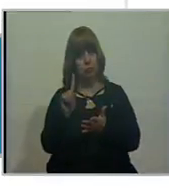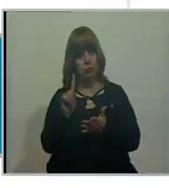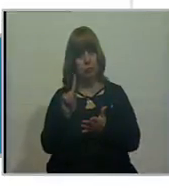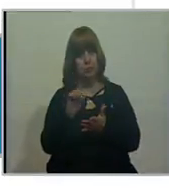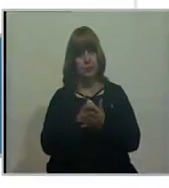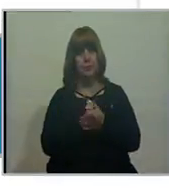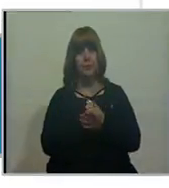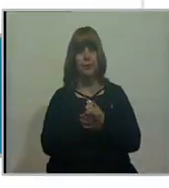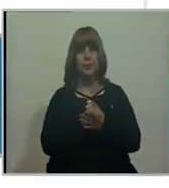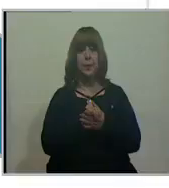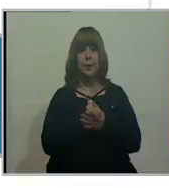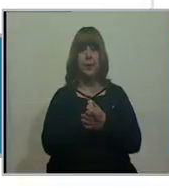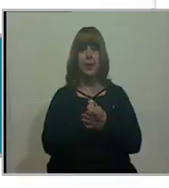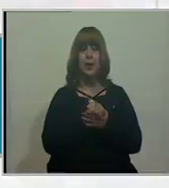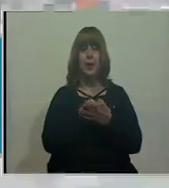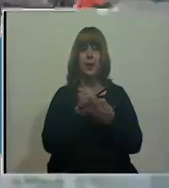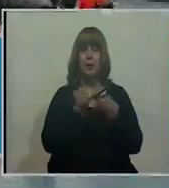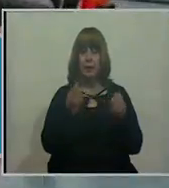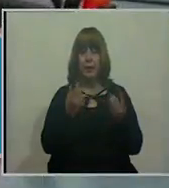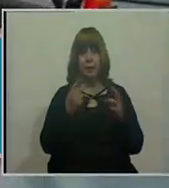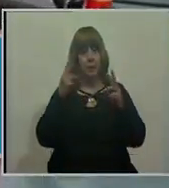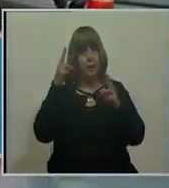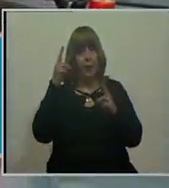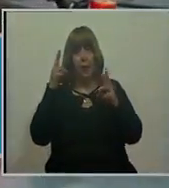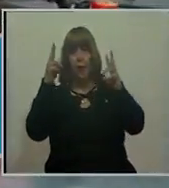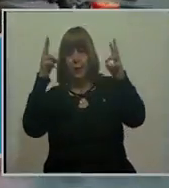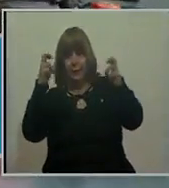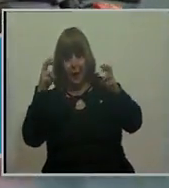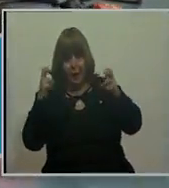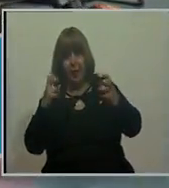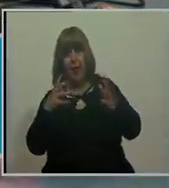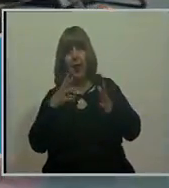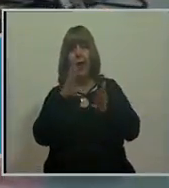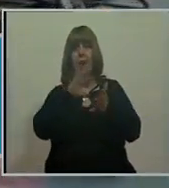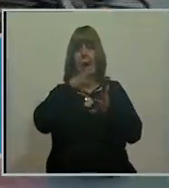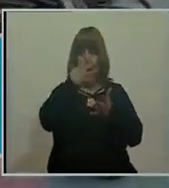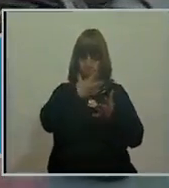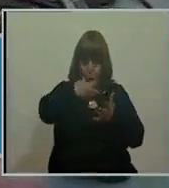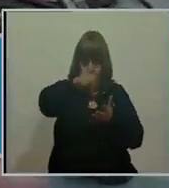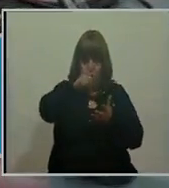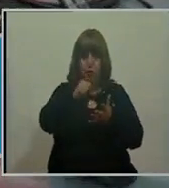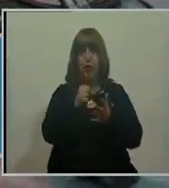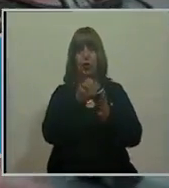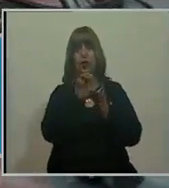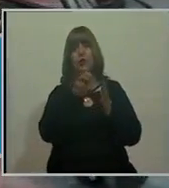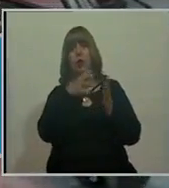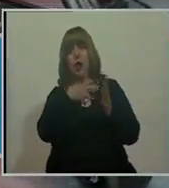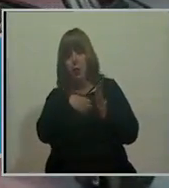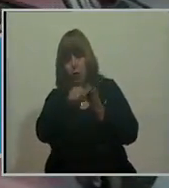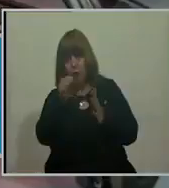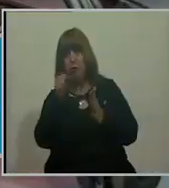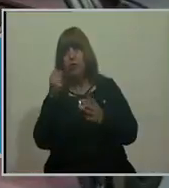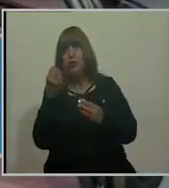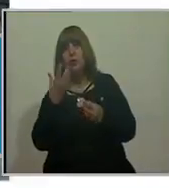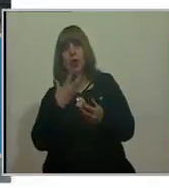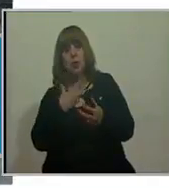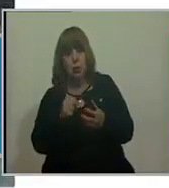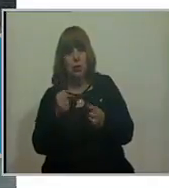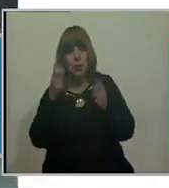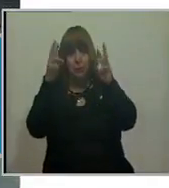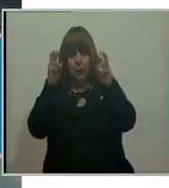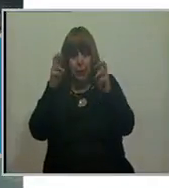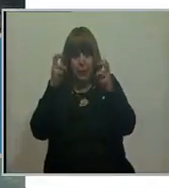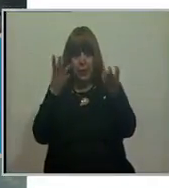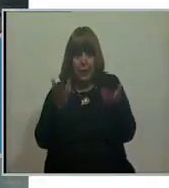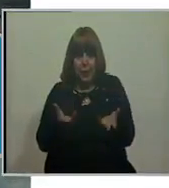debate que está en la palestra de las discusiones argentinas, de la sociedad argentina, y que propuso el mismo